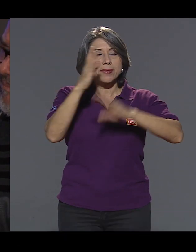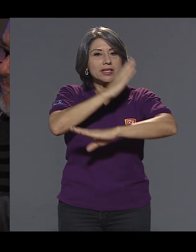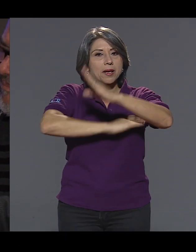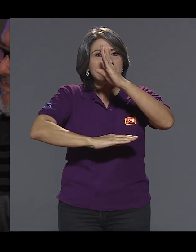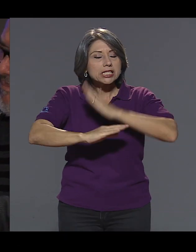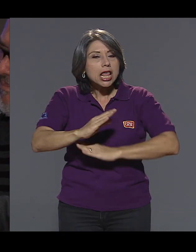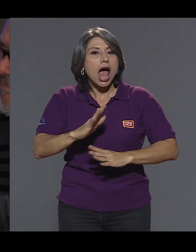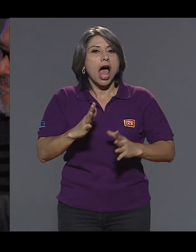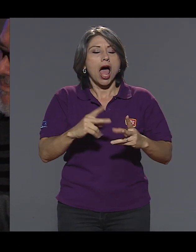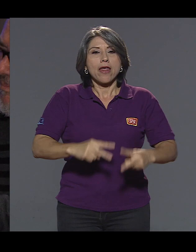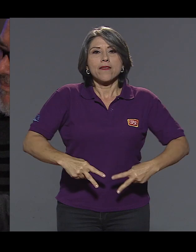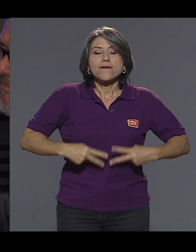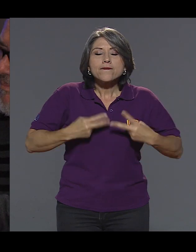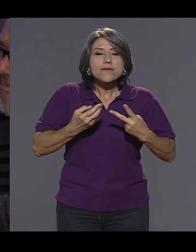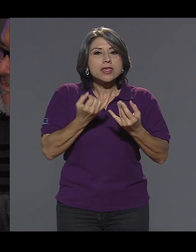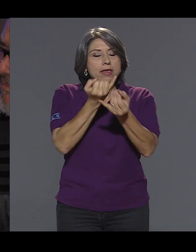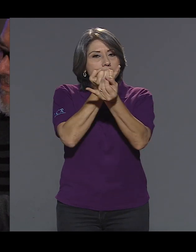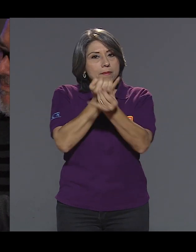vida independiente